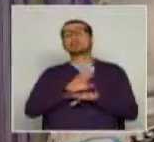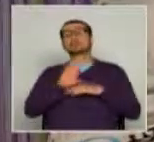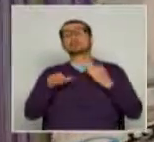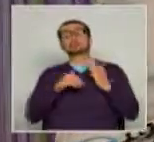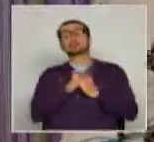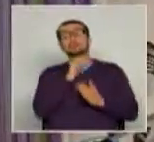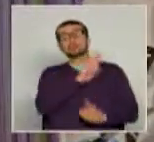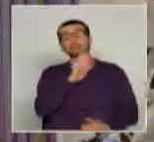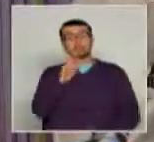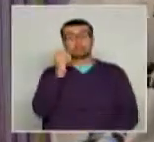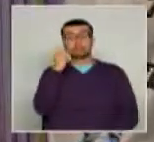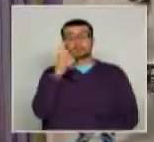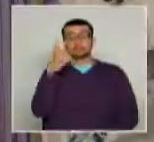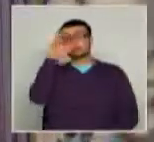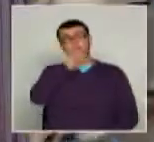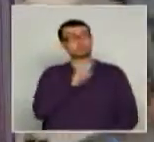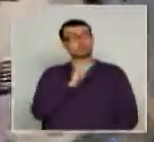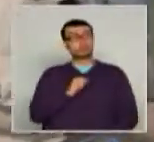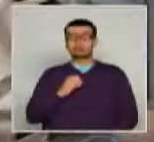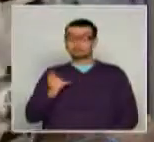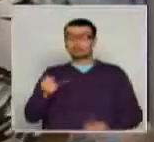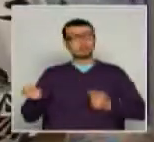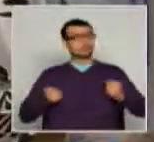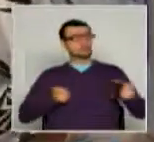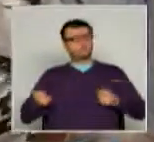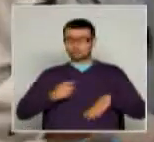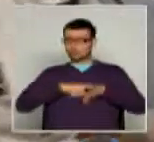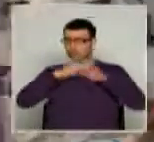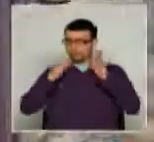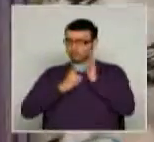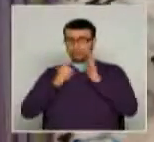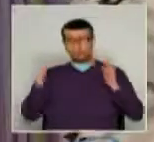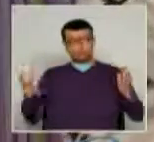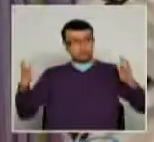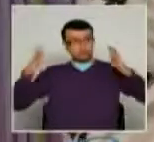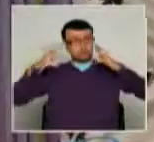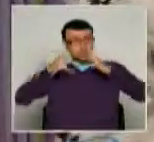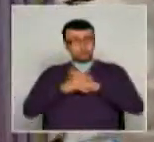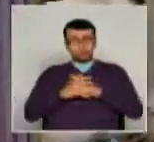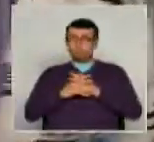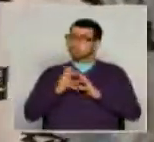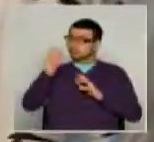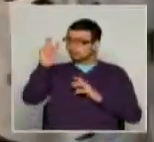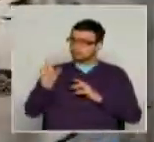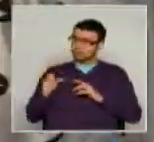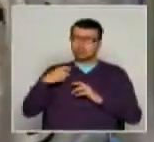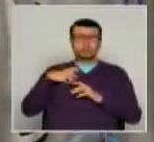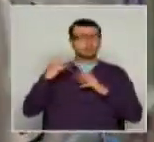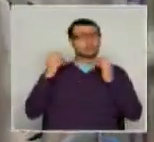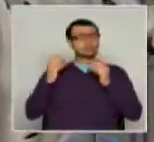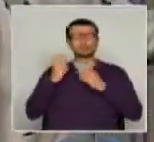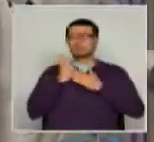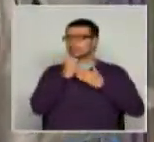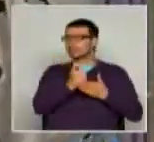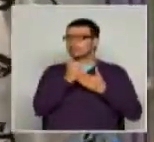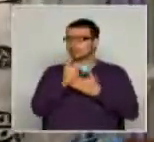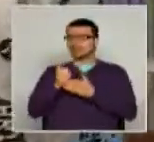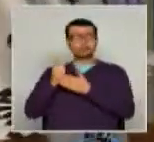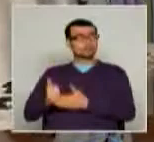algo. El manejo se hace integral. El paciente tiene muchas ayudas